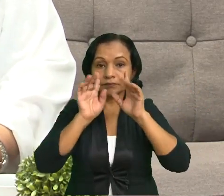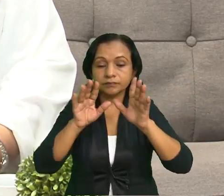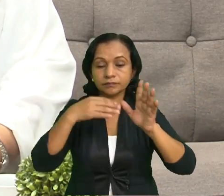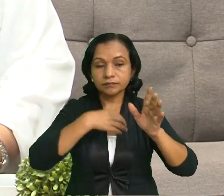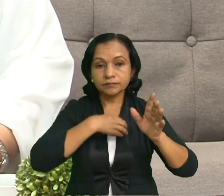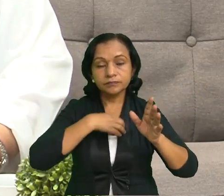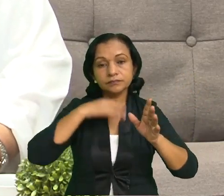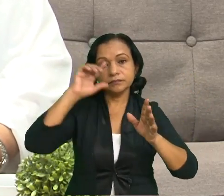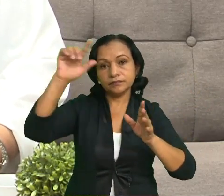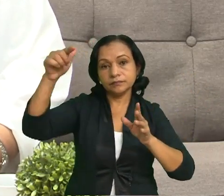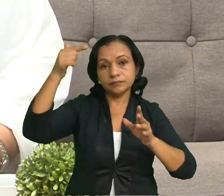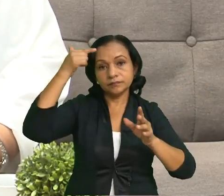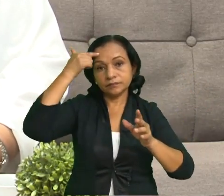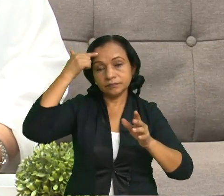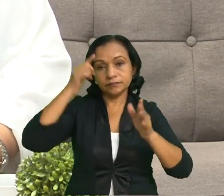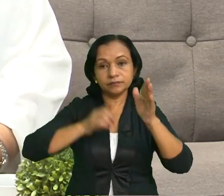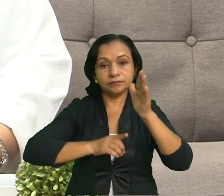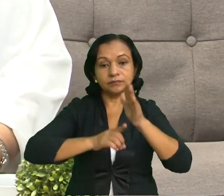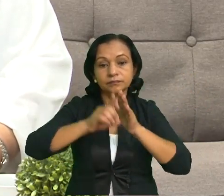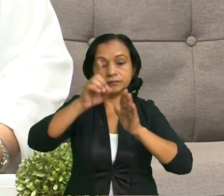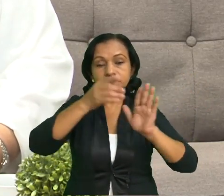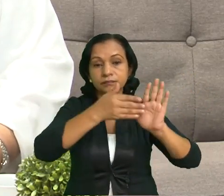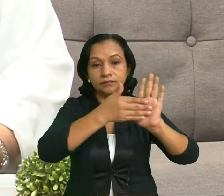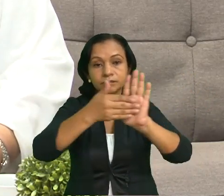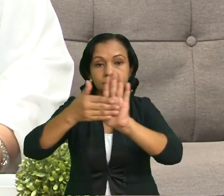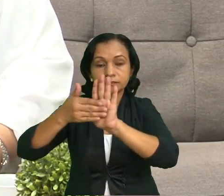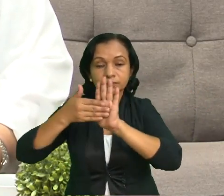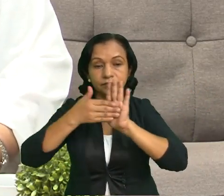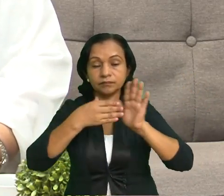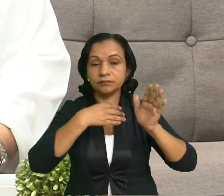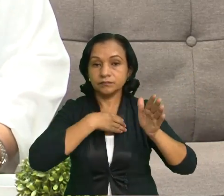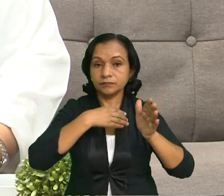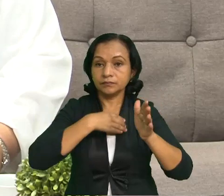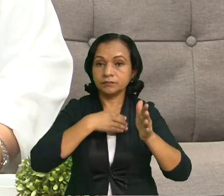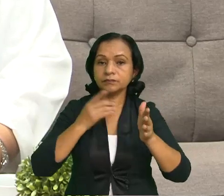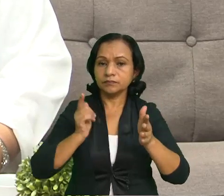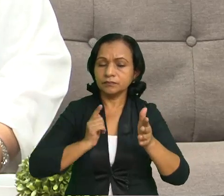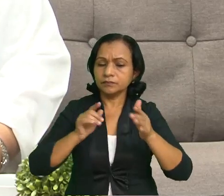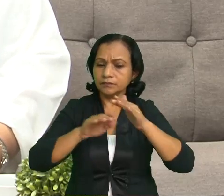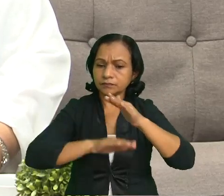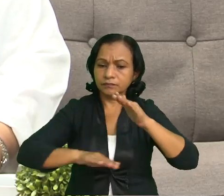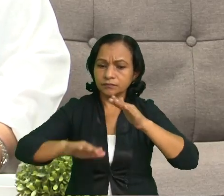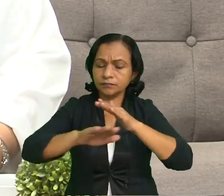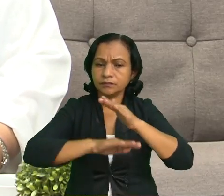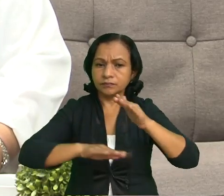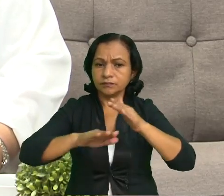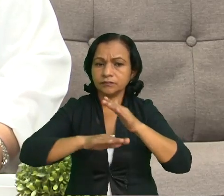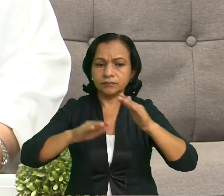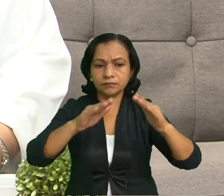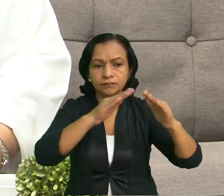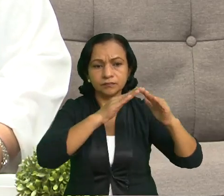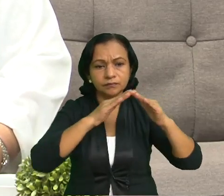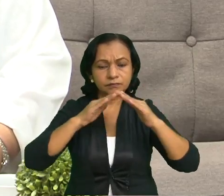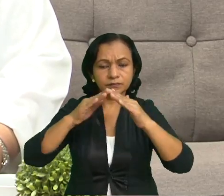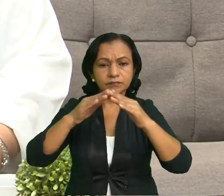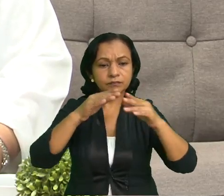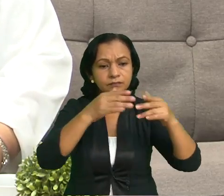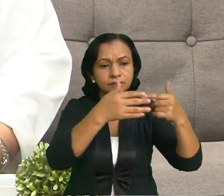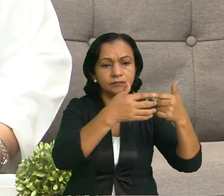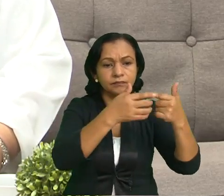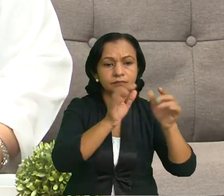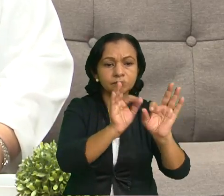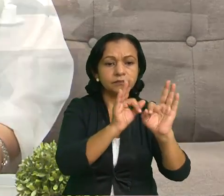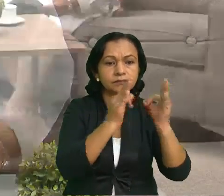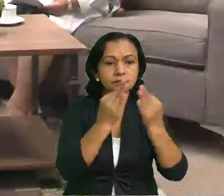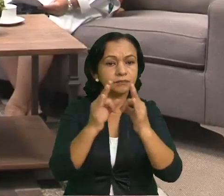el otro elemento fue el desarrollo de este modelo de salud familiar y comunitario que tiene una base en la comunidad definitivamente las respuestas de salud